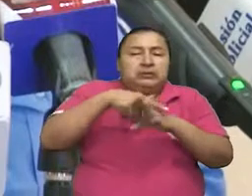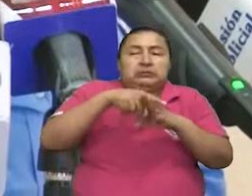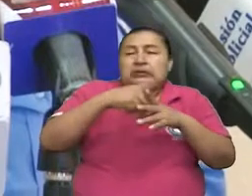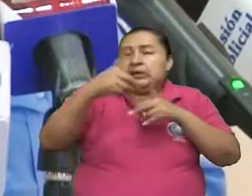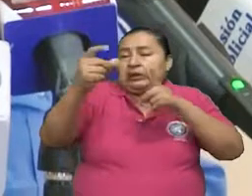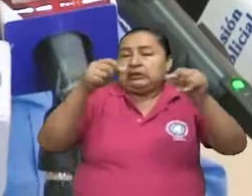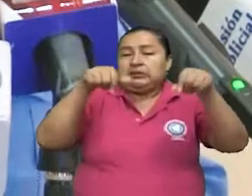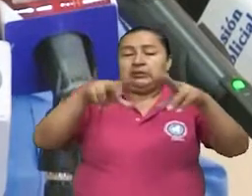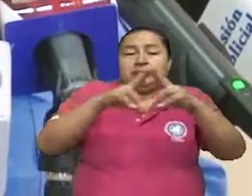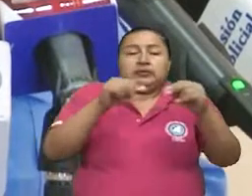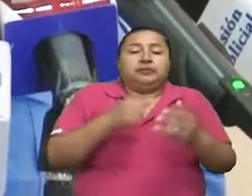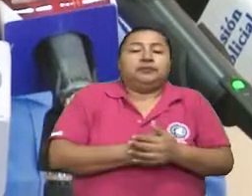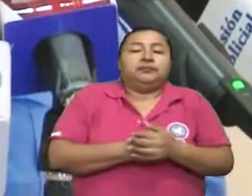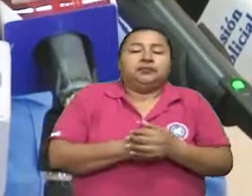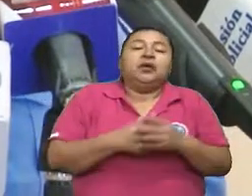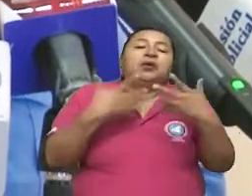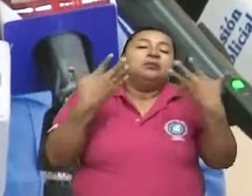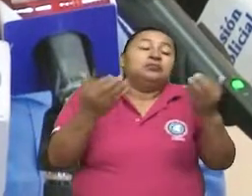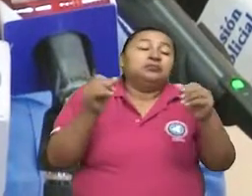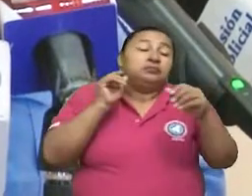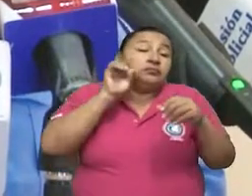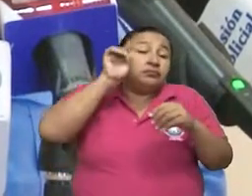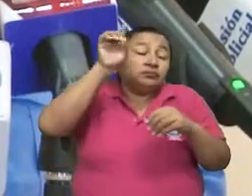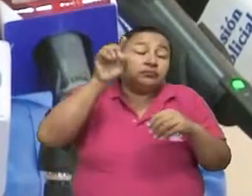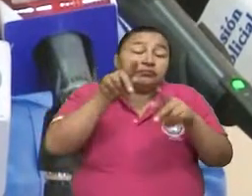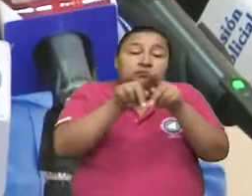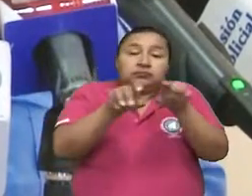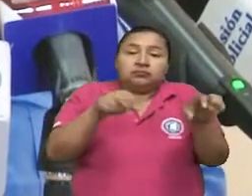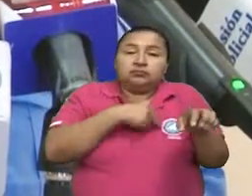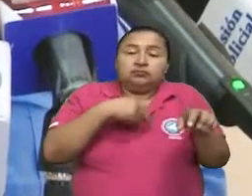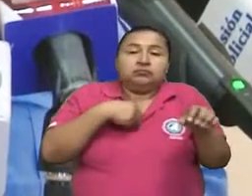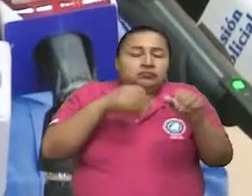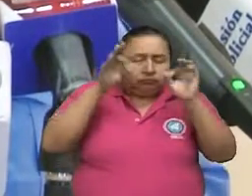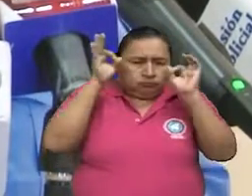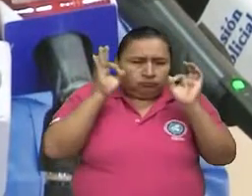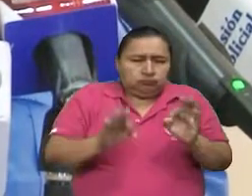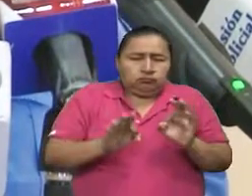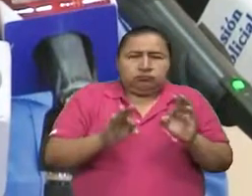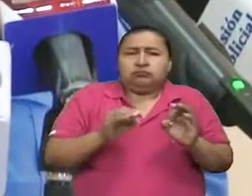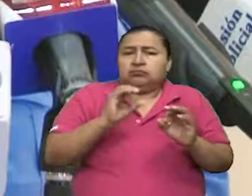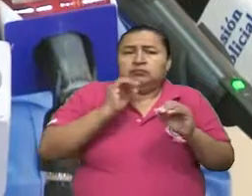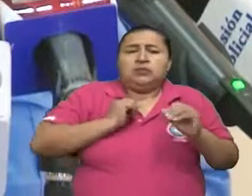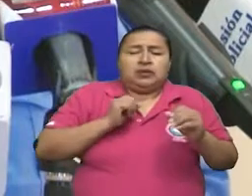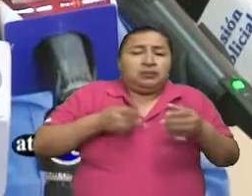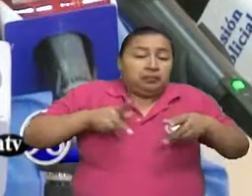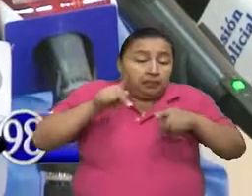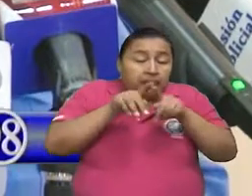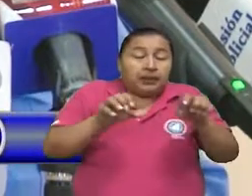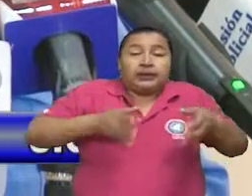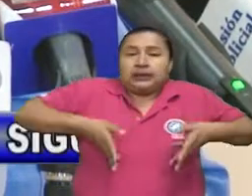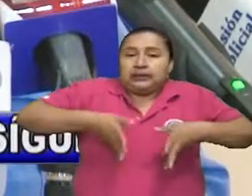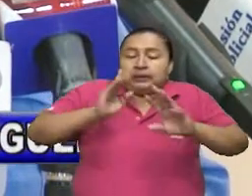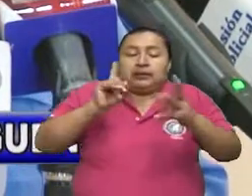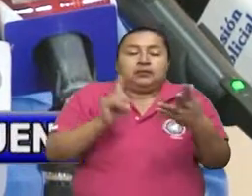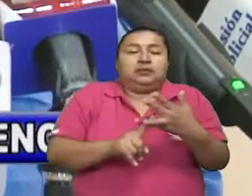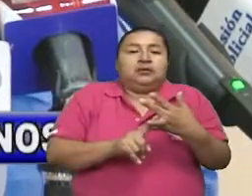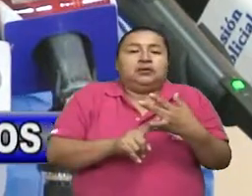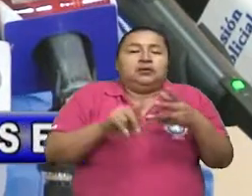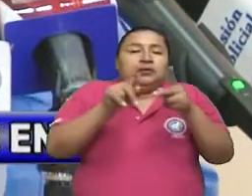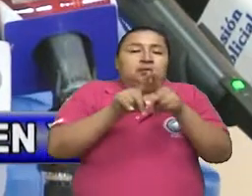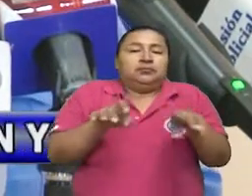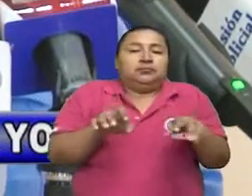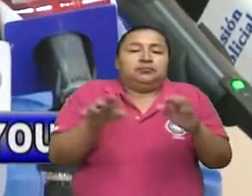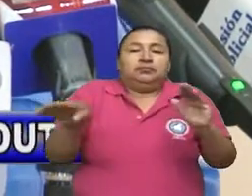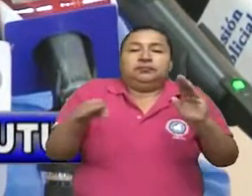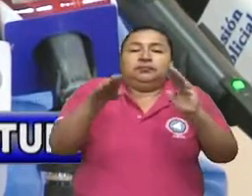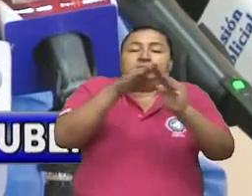país. Se desarrollaron los planes de seguridad vial, plan carreteras, tenemos planes en los